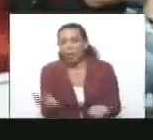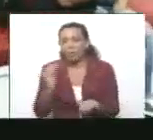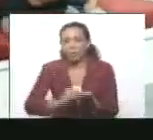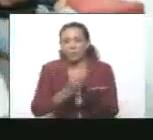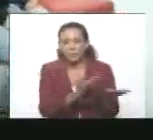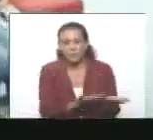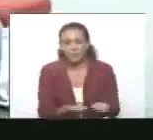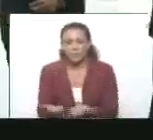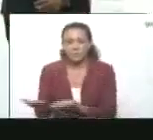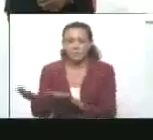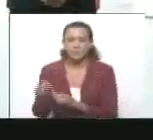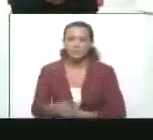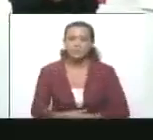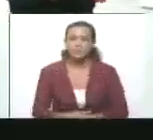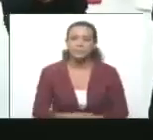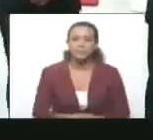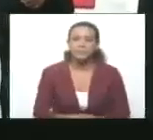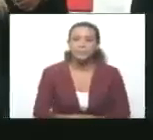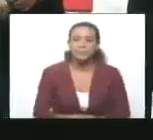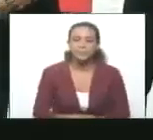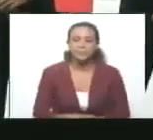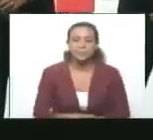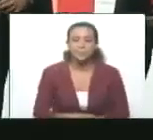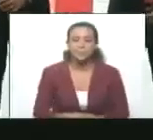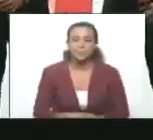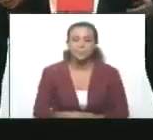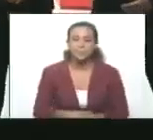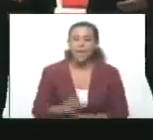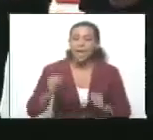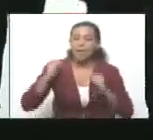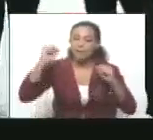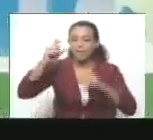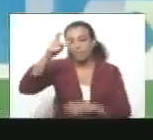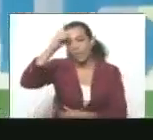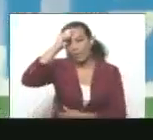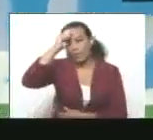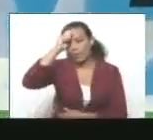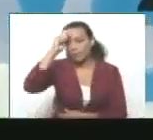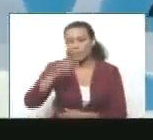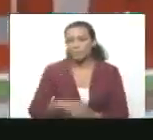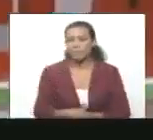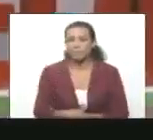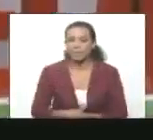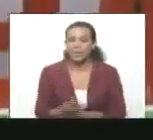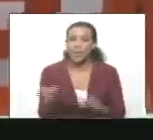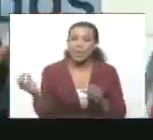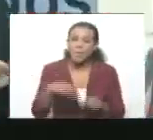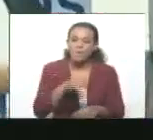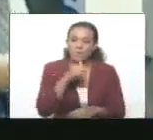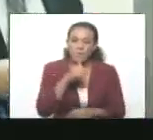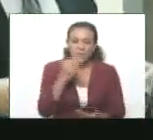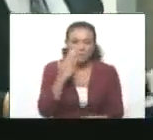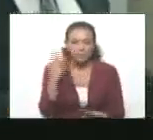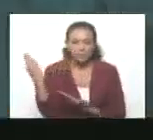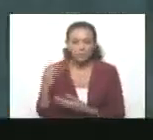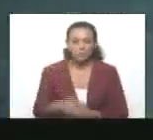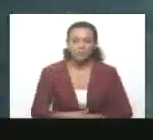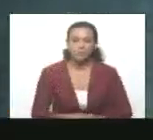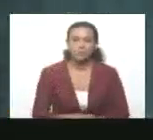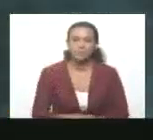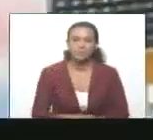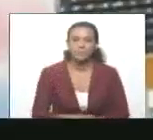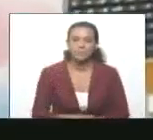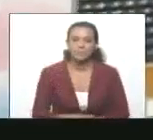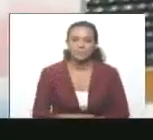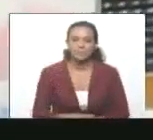Bueno, avancemos, avancemos. Que viva Turquía. Bueno, seguimos, María Antonieta, adelante. Seguimos, presidente, y es momento